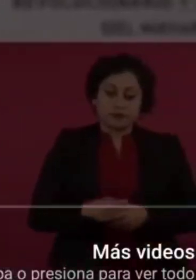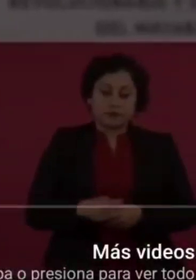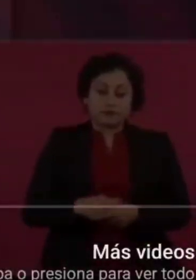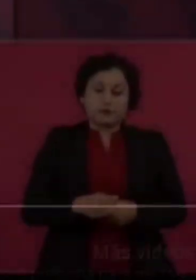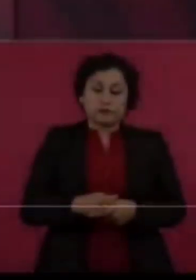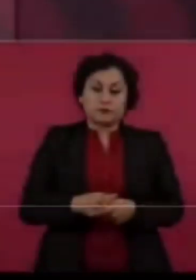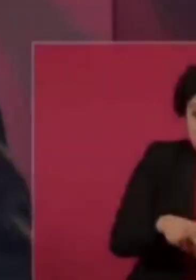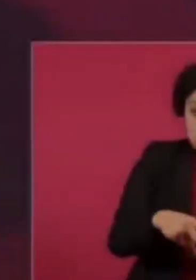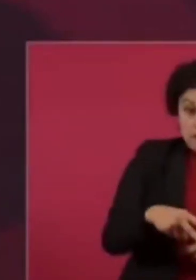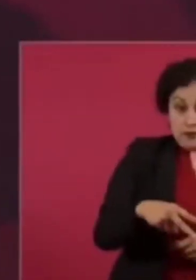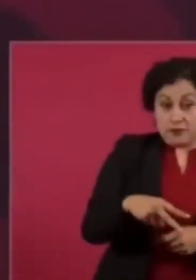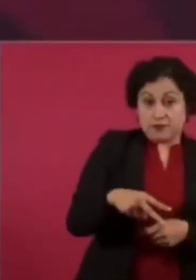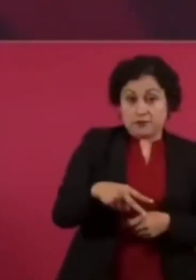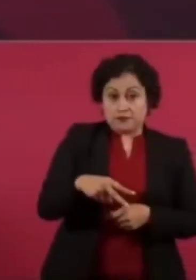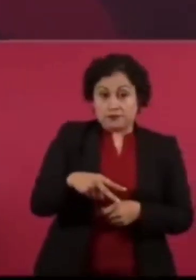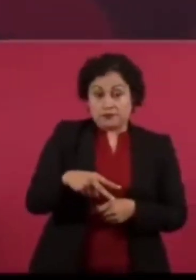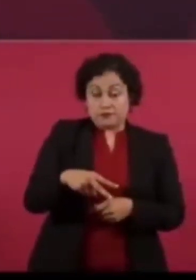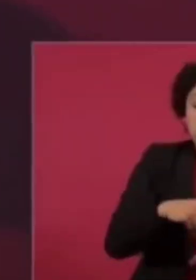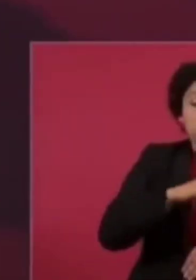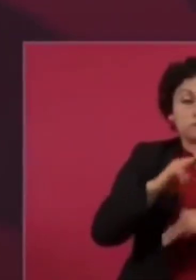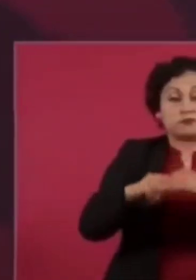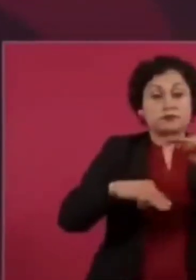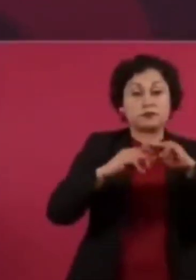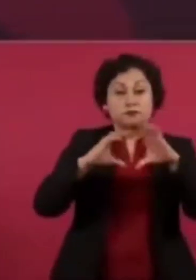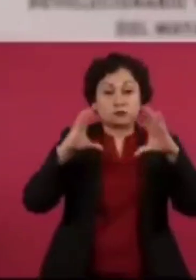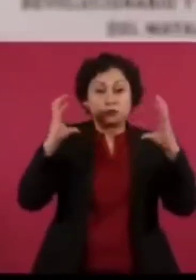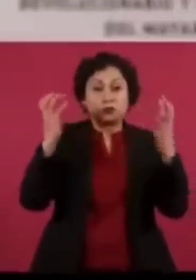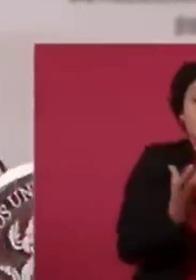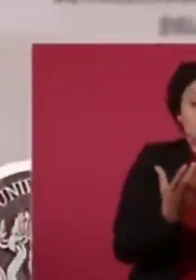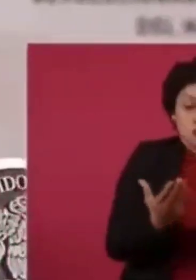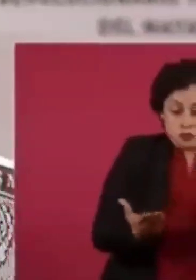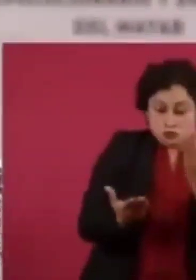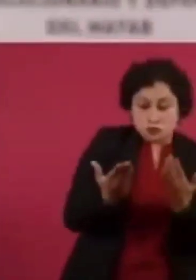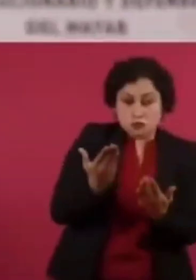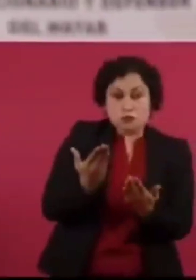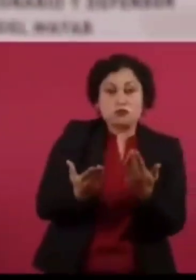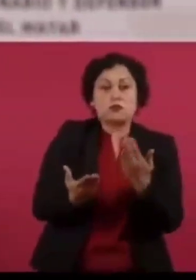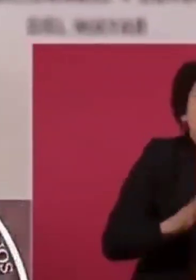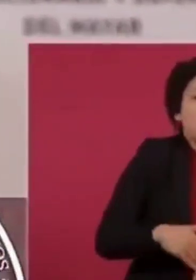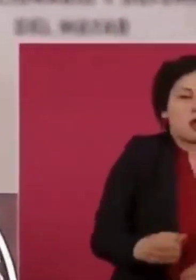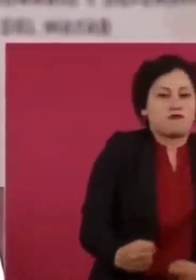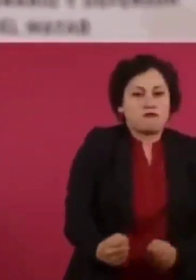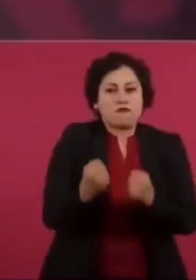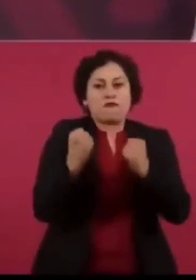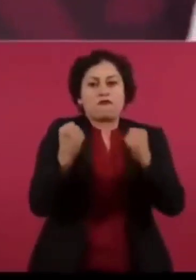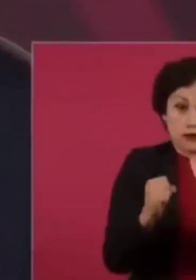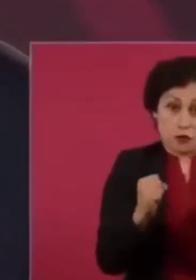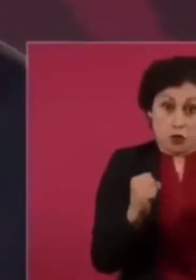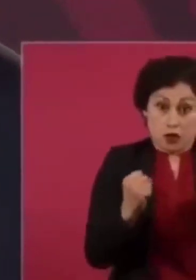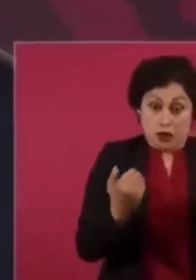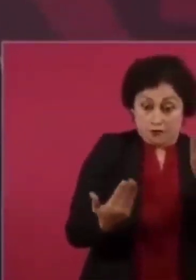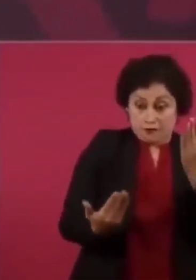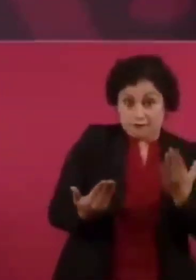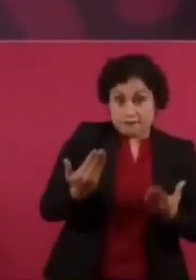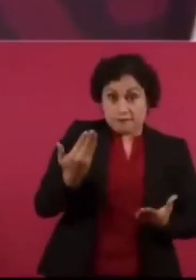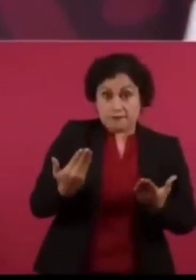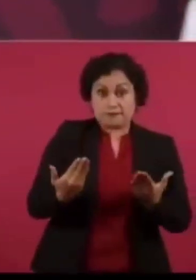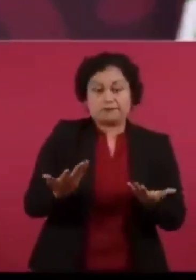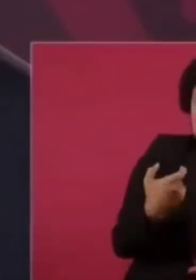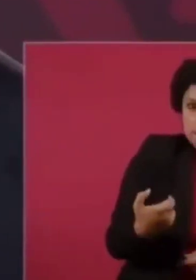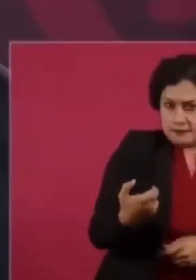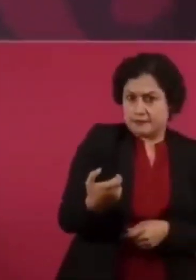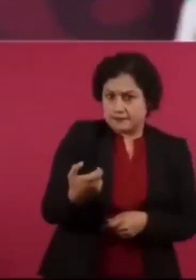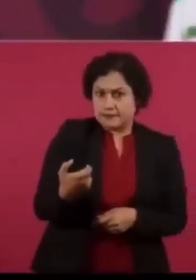país del mundo con la moneda más fuerte, por relación al dólar. El peso que siempre se